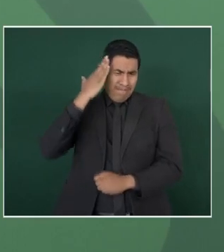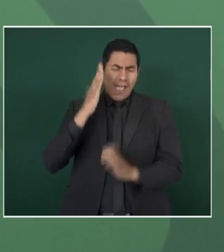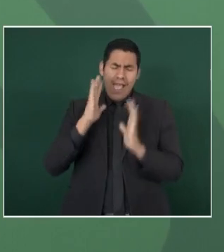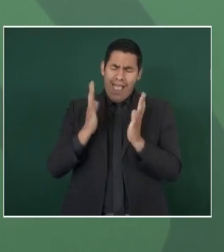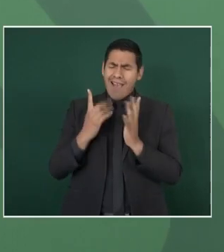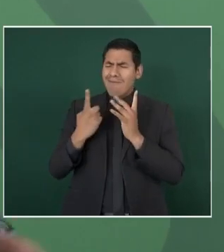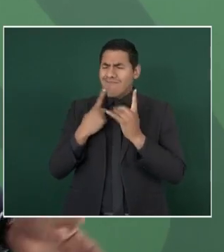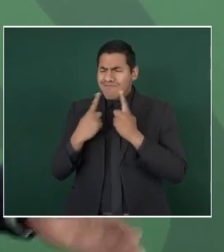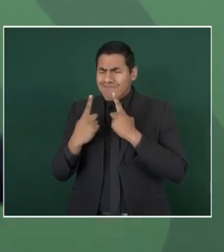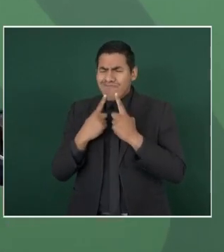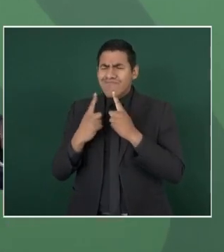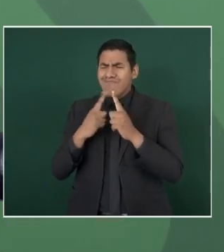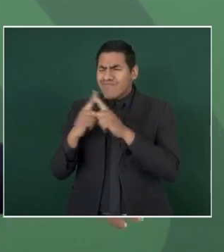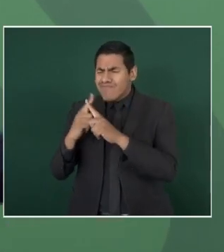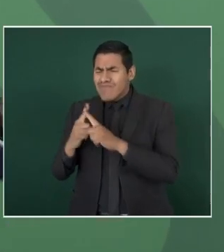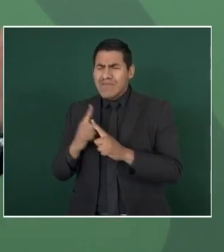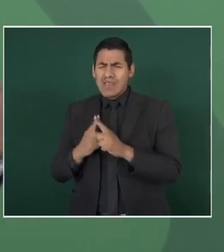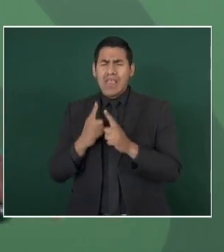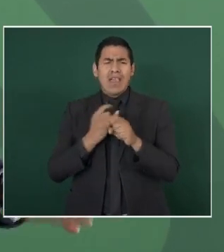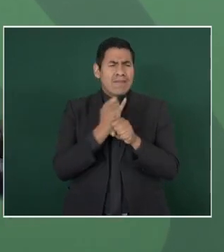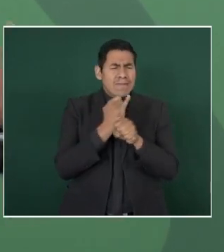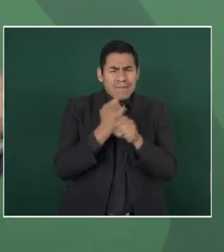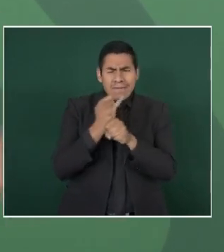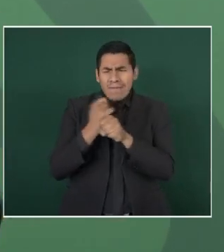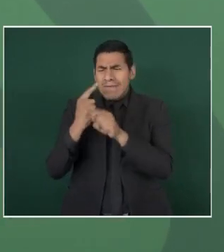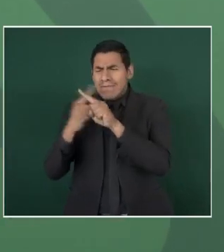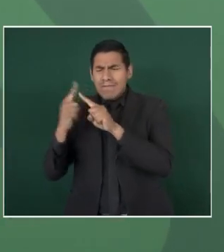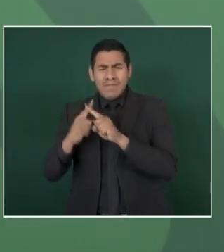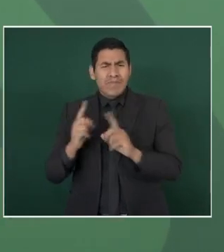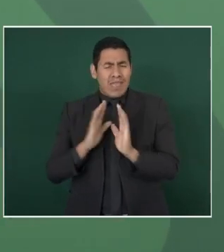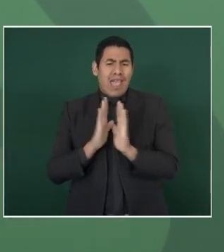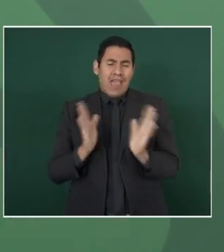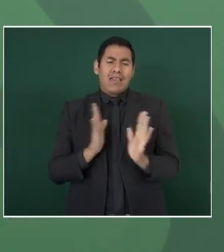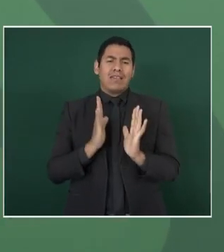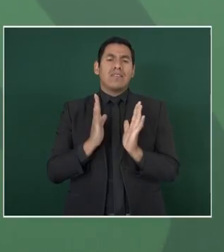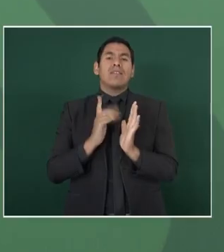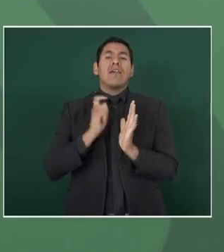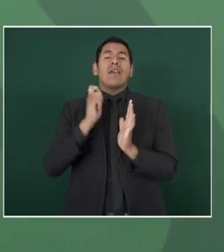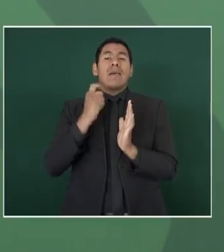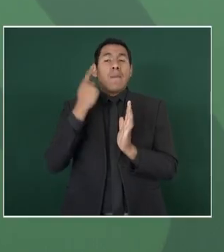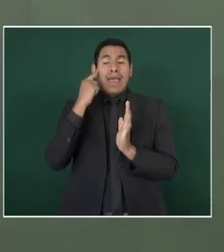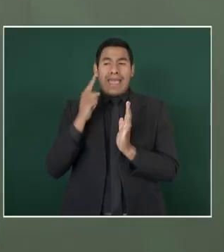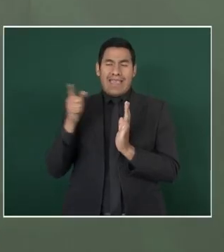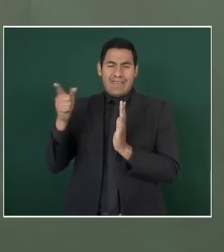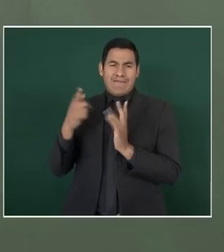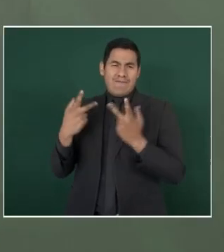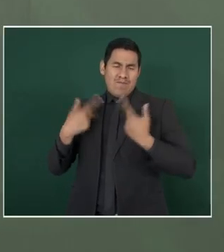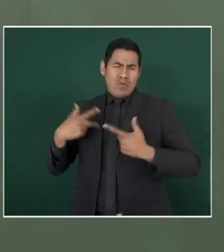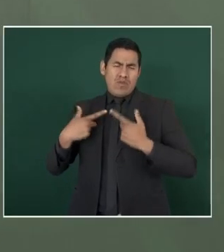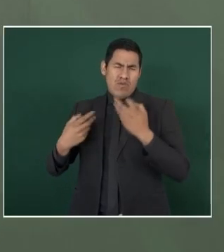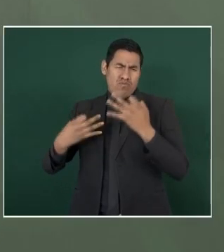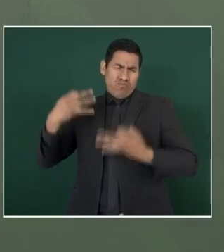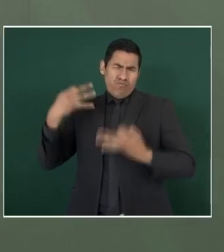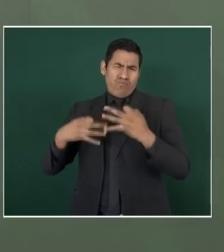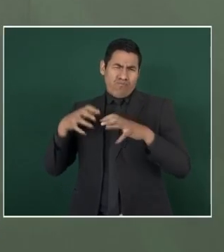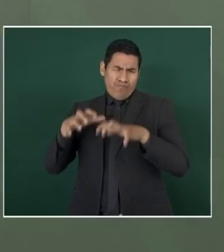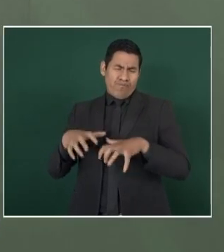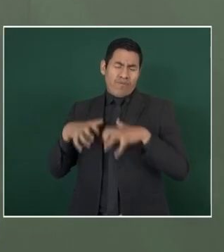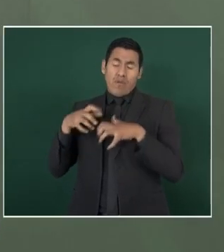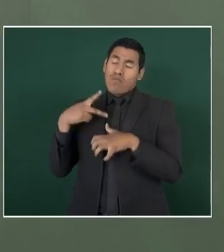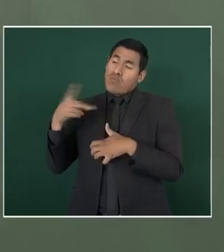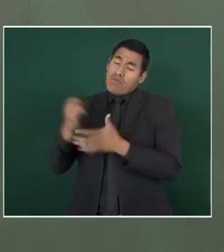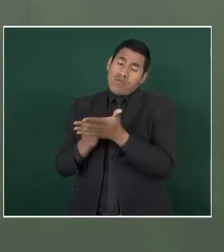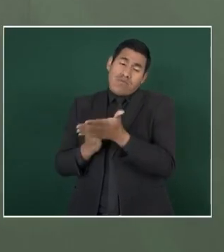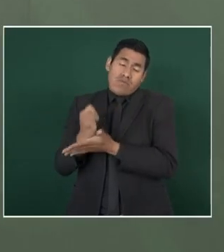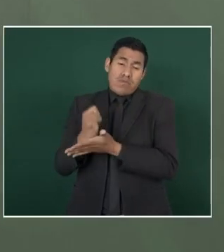Y va a corresponder a los legisladores resolver sobre esto. Nosotros